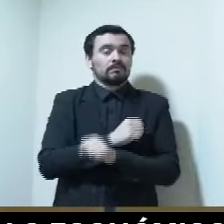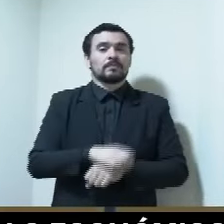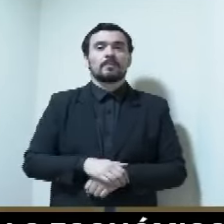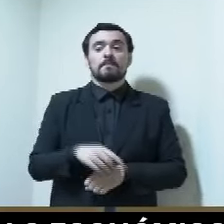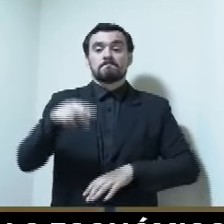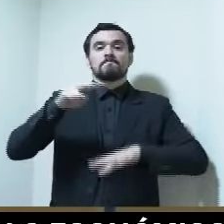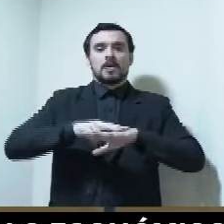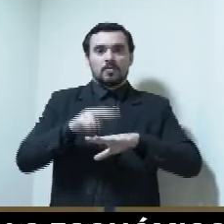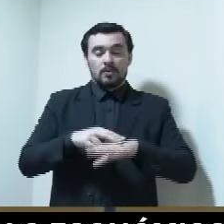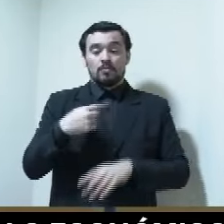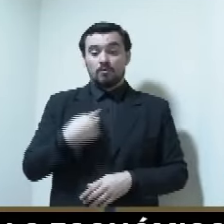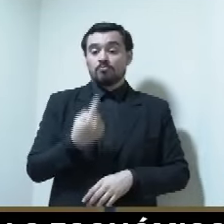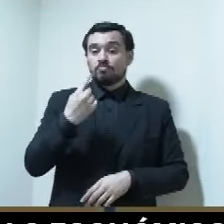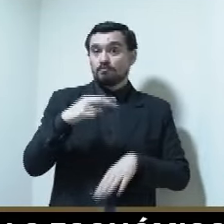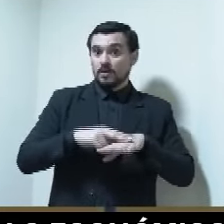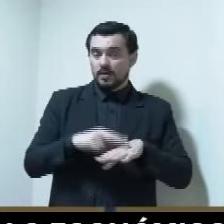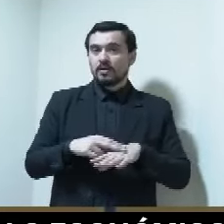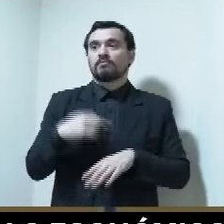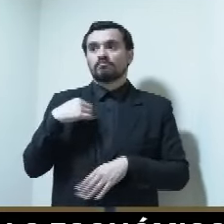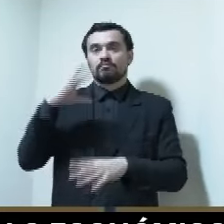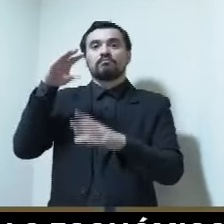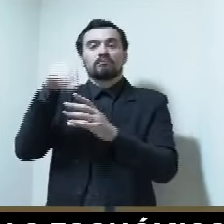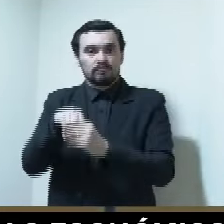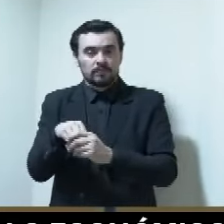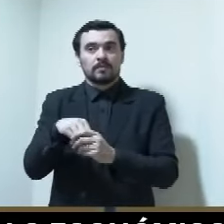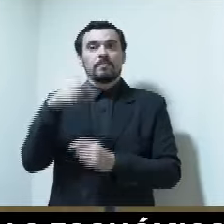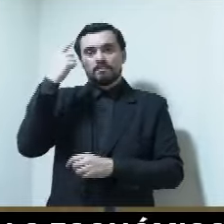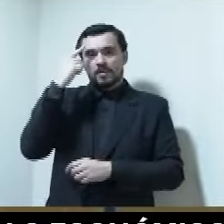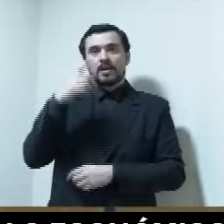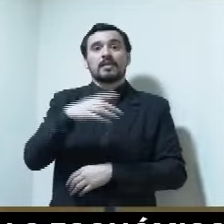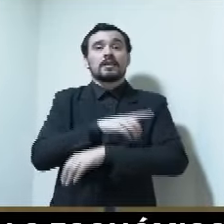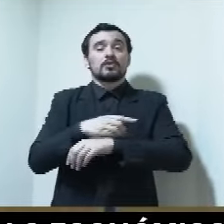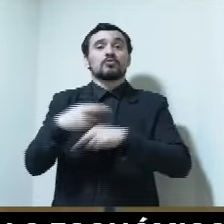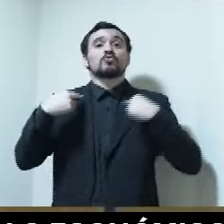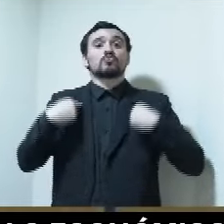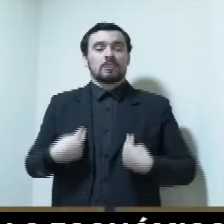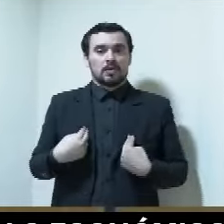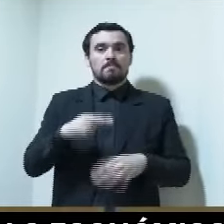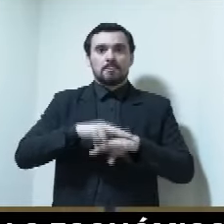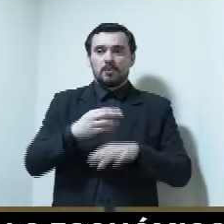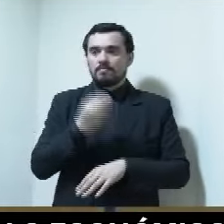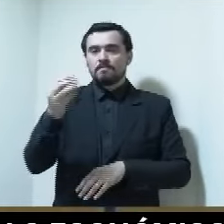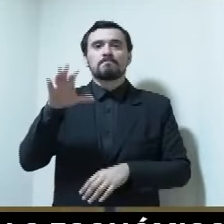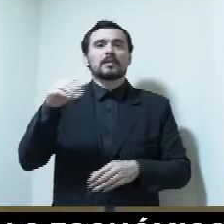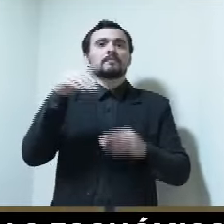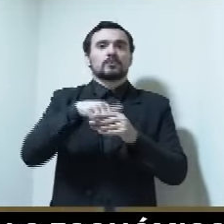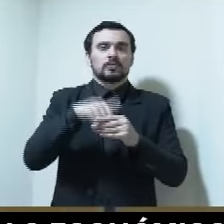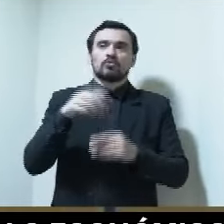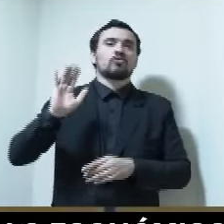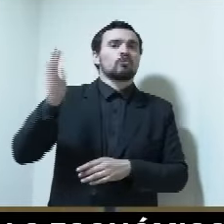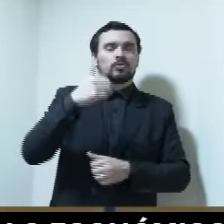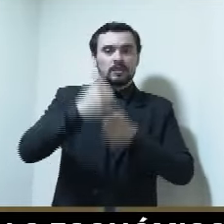un paraguayo será por primera vez integrante de la Corte Interamericana de Derechos Humanos, siendo el más votado entre todos los